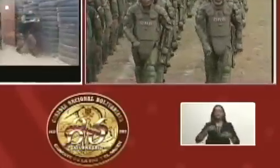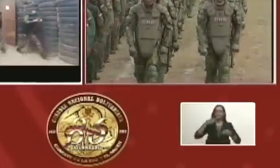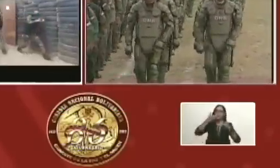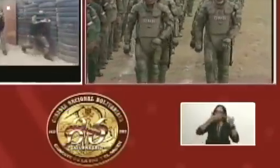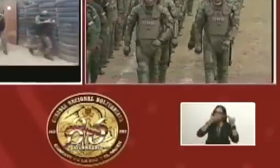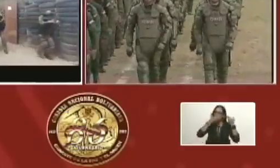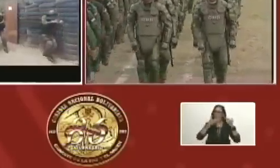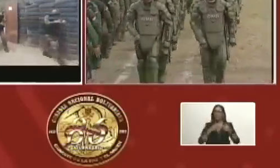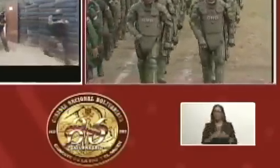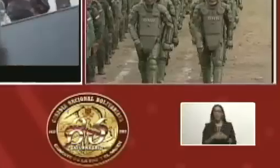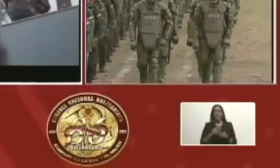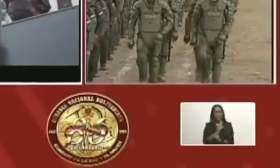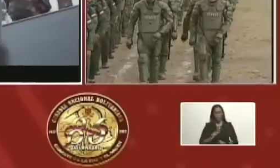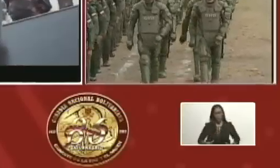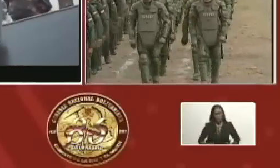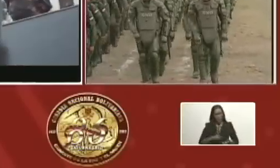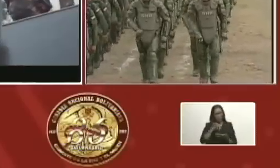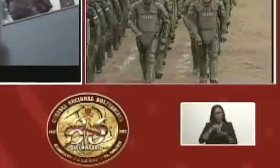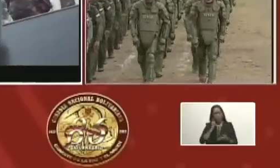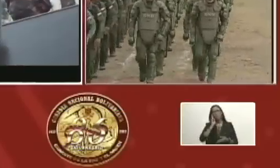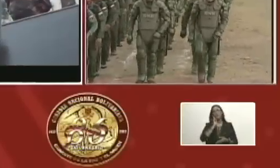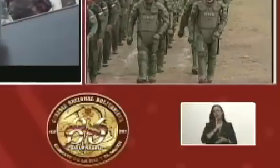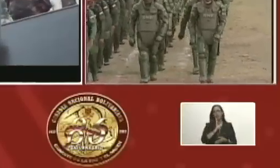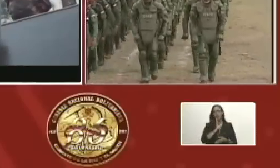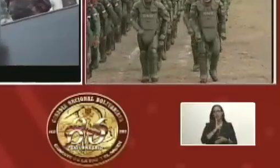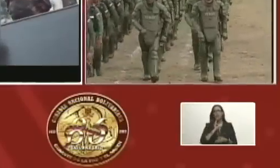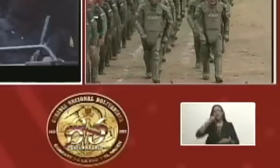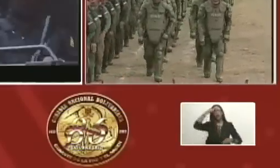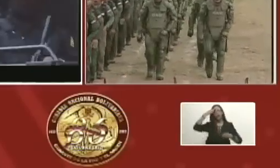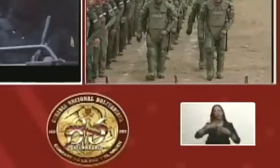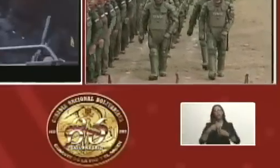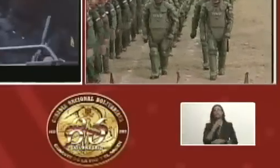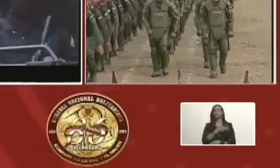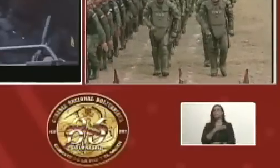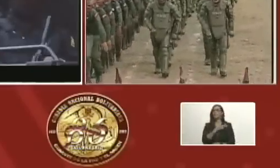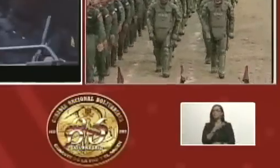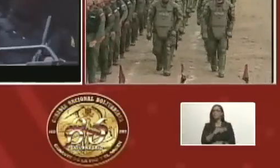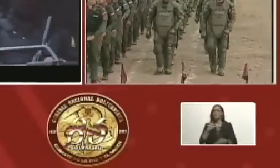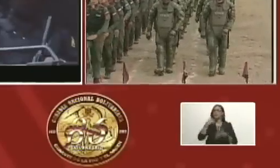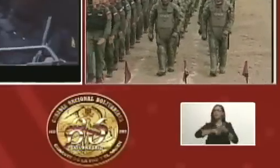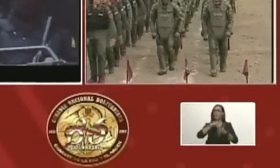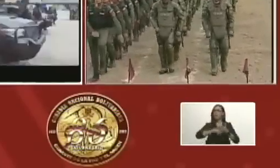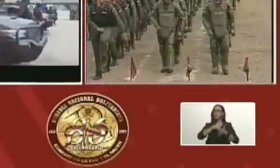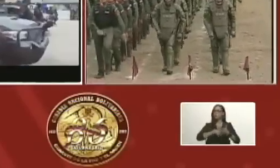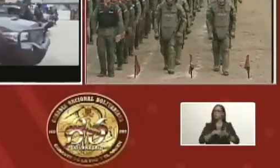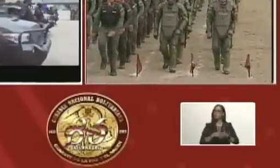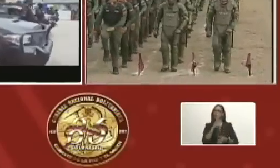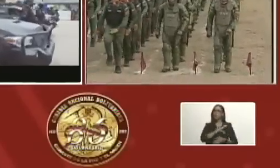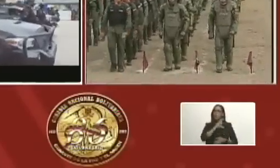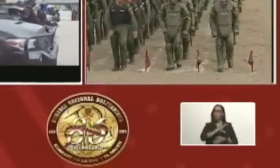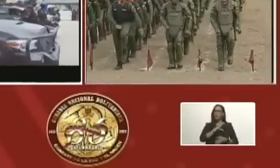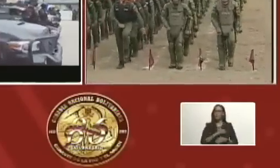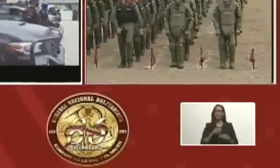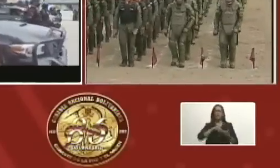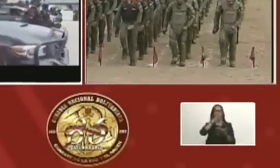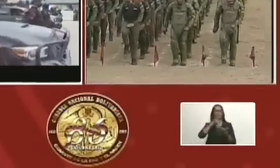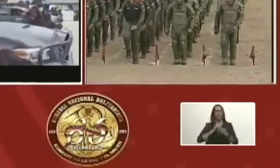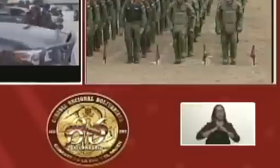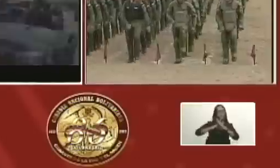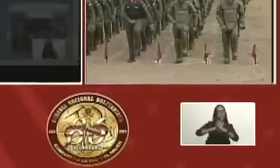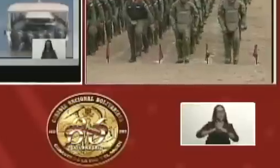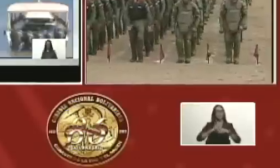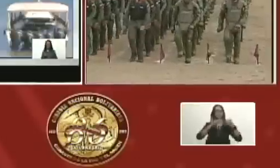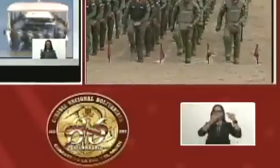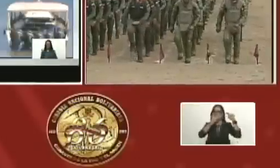secuestro, la Guardia Nacional Bolivariana honra su misión en esta lucha a través del Comando Nacional Antiextorsión y Secuestro,